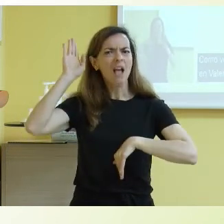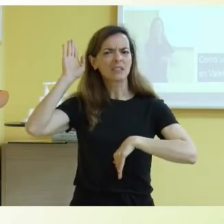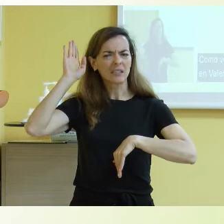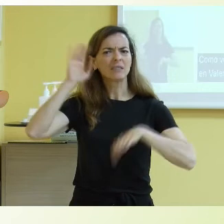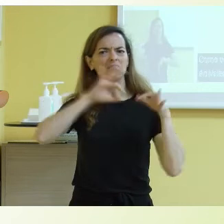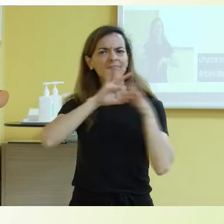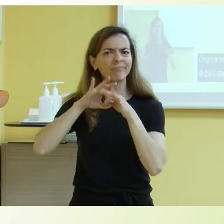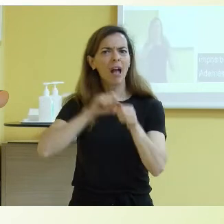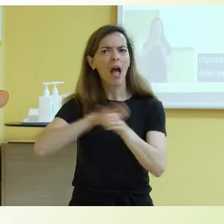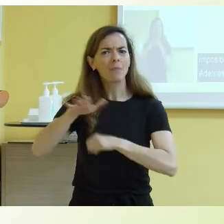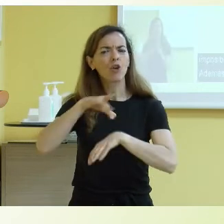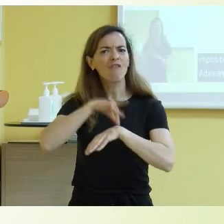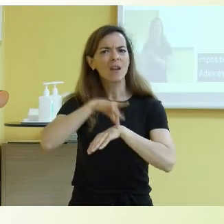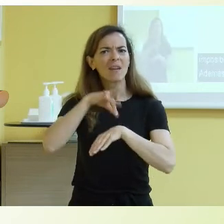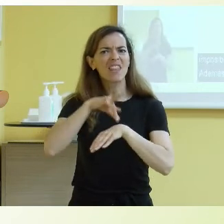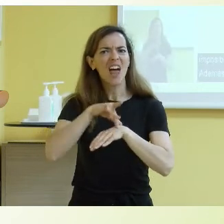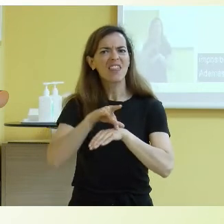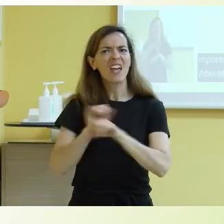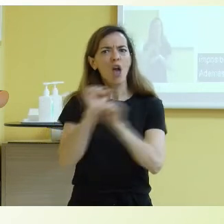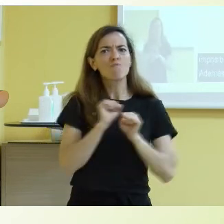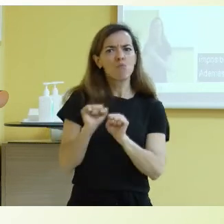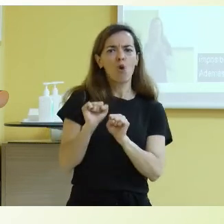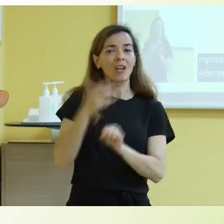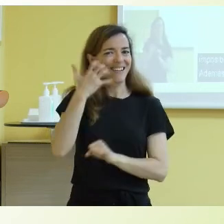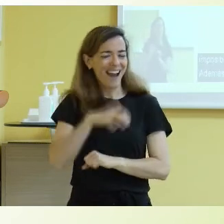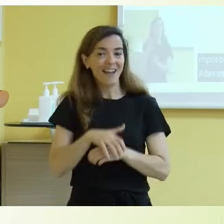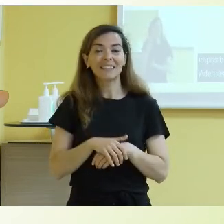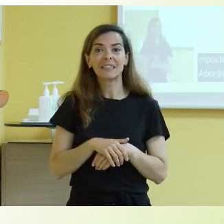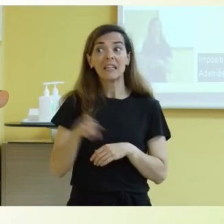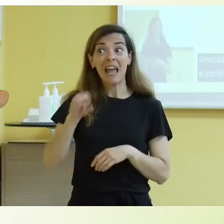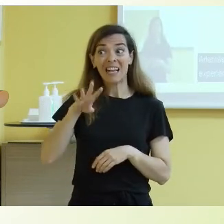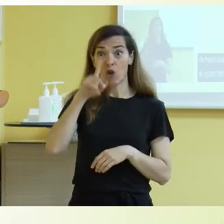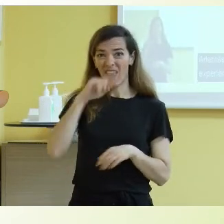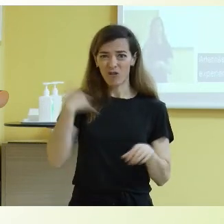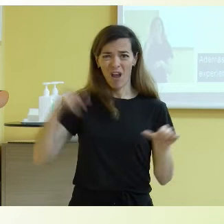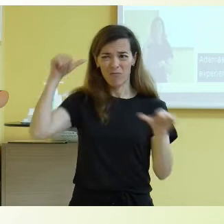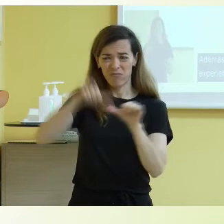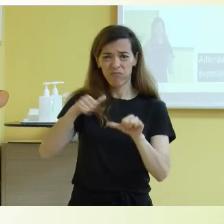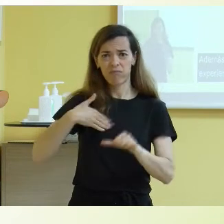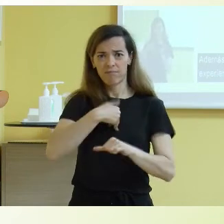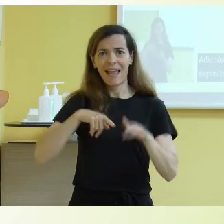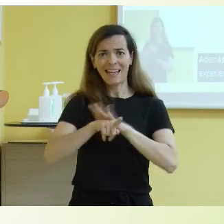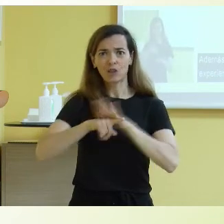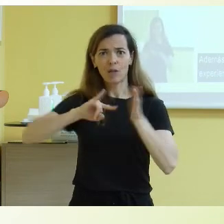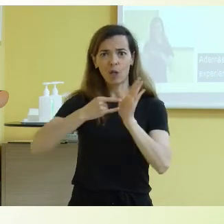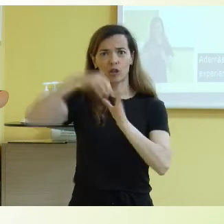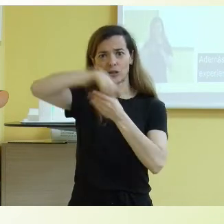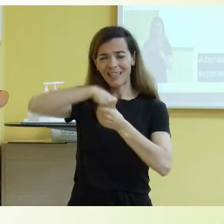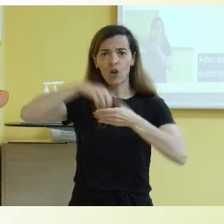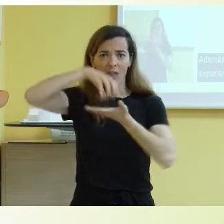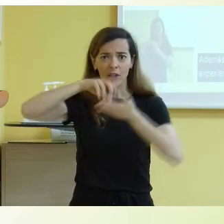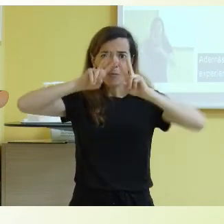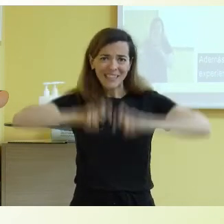en el ámbito de las enfermedades inmunológicas raras. Lleva 14 años en gestión de proyectos en el Centro de